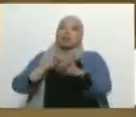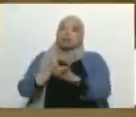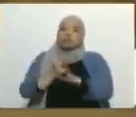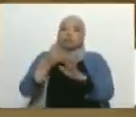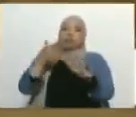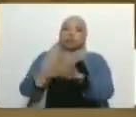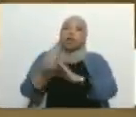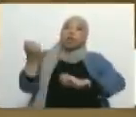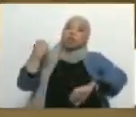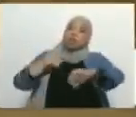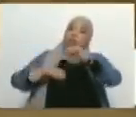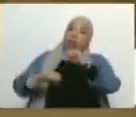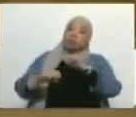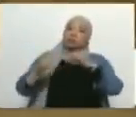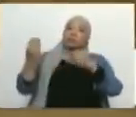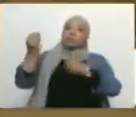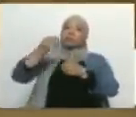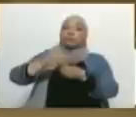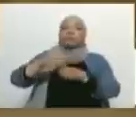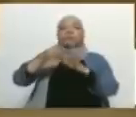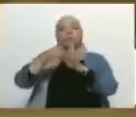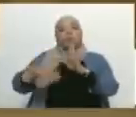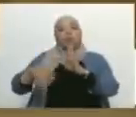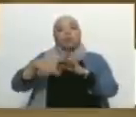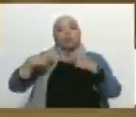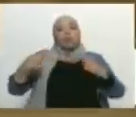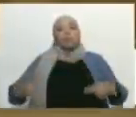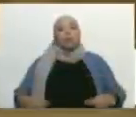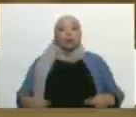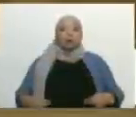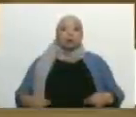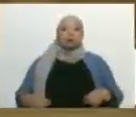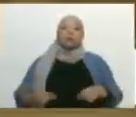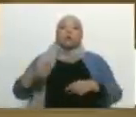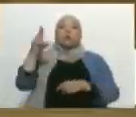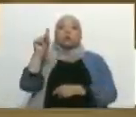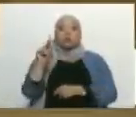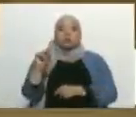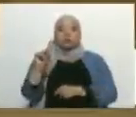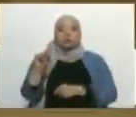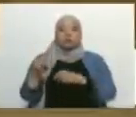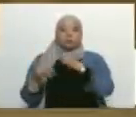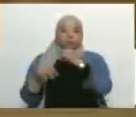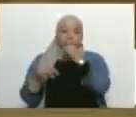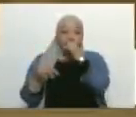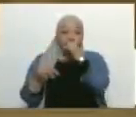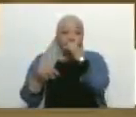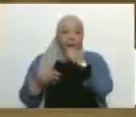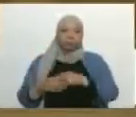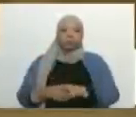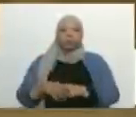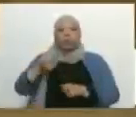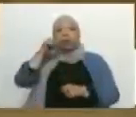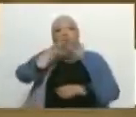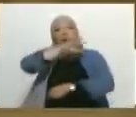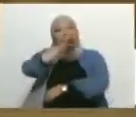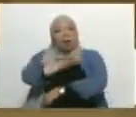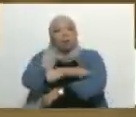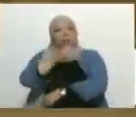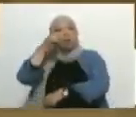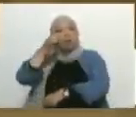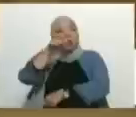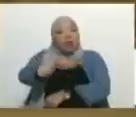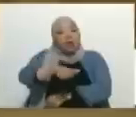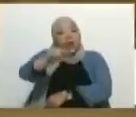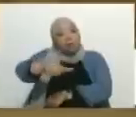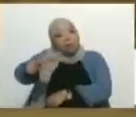sobre la defensa y garantía de los derechos humanos. Segundo, se exhorta al poder ciudadano para